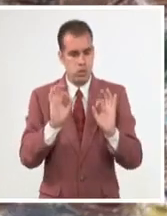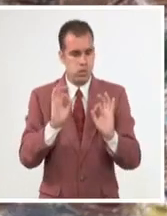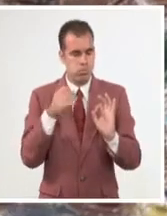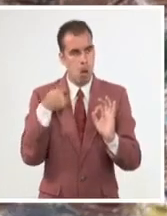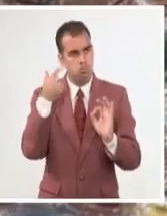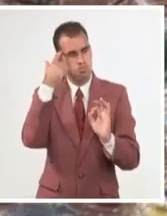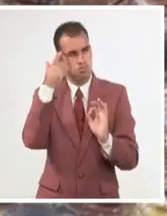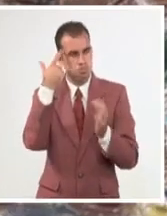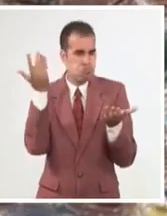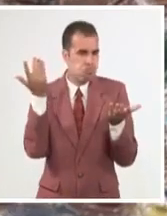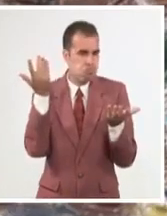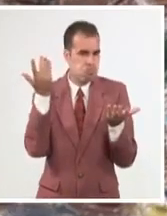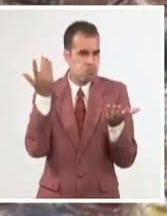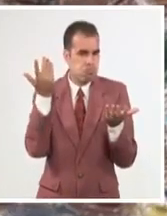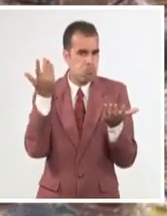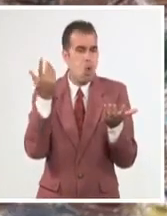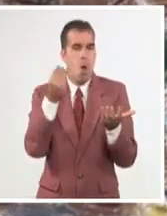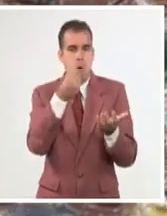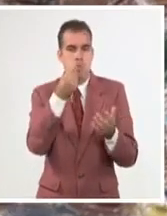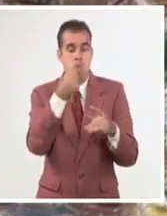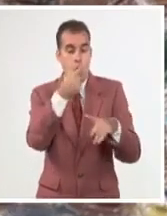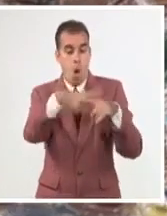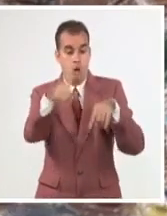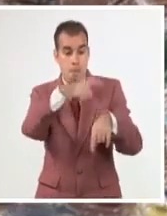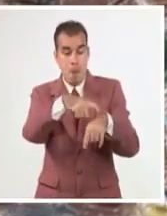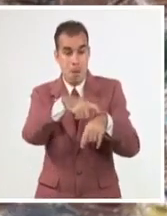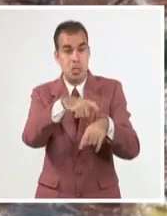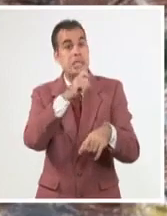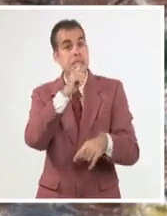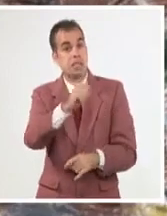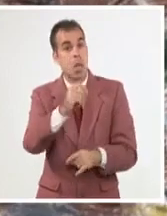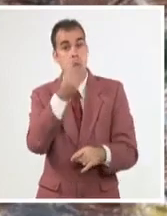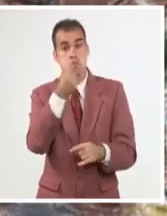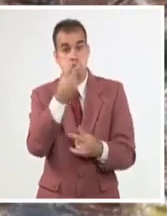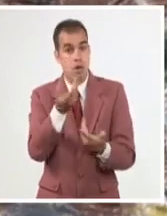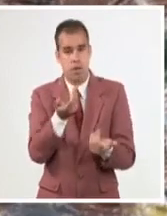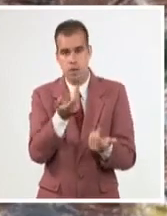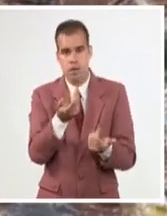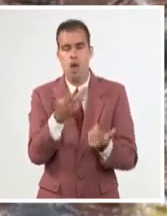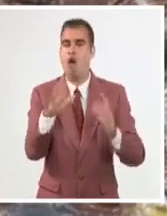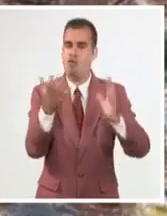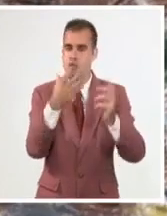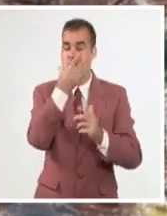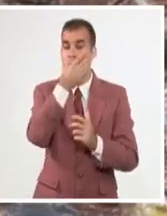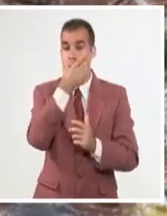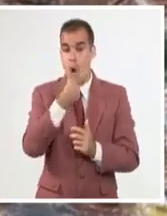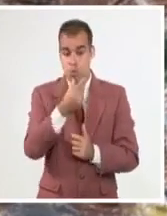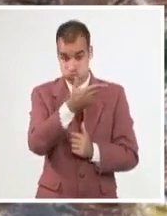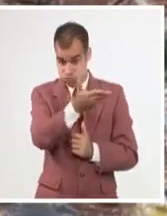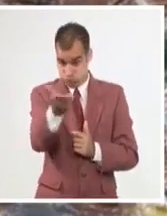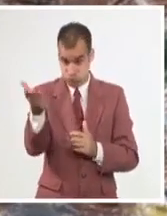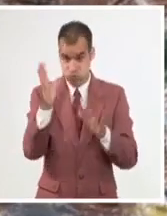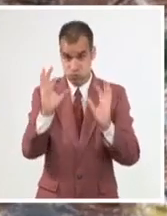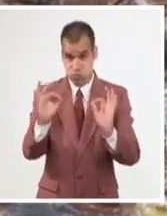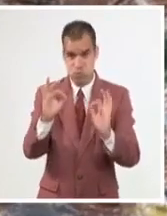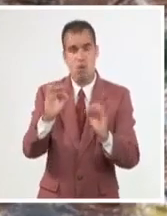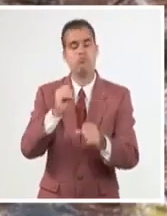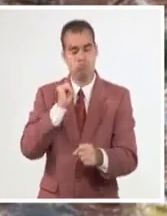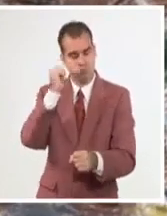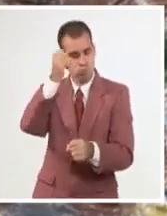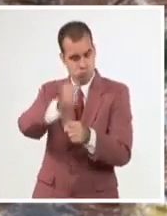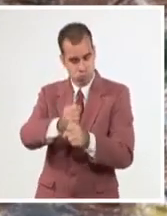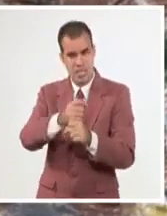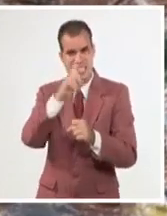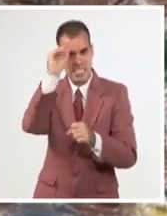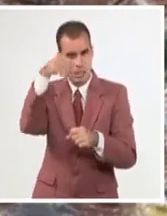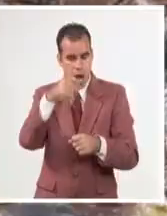de más complejidad en momentos como este, si no hubiera sido por la manera en que los jóvenes se involucraron en todas estas problemáticas de la pandemia,